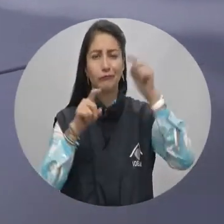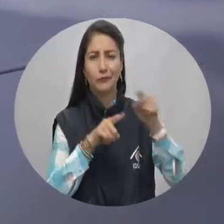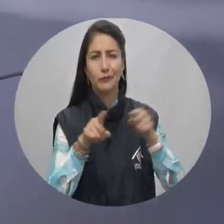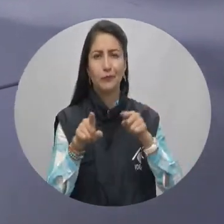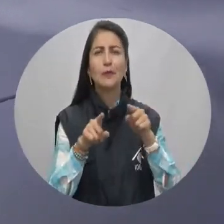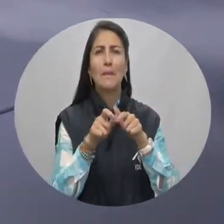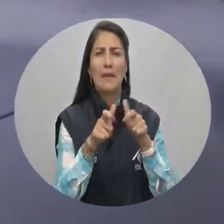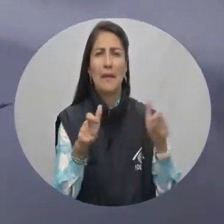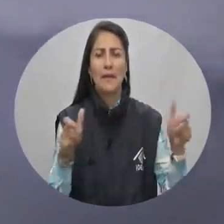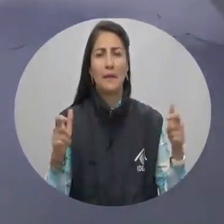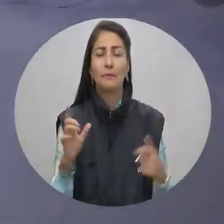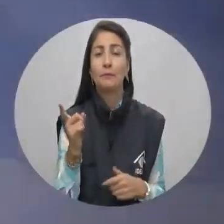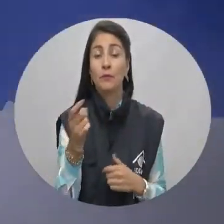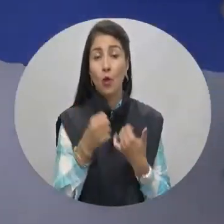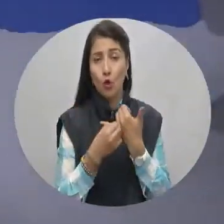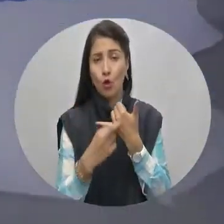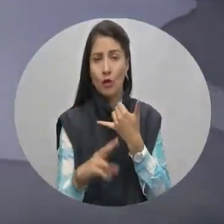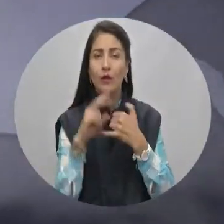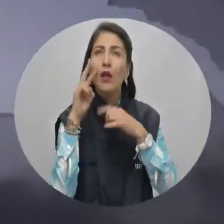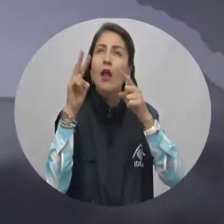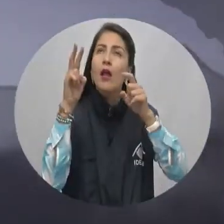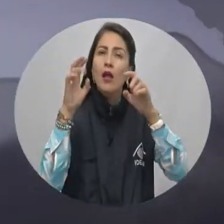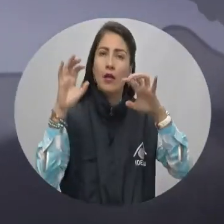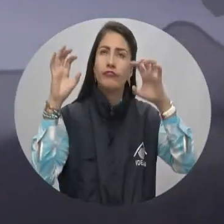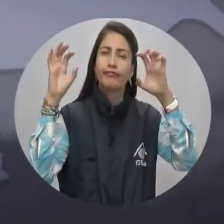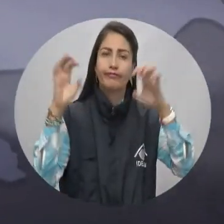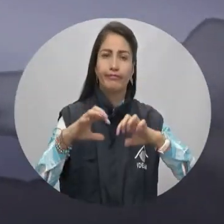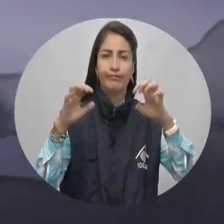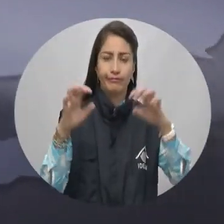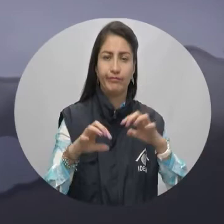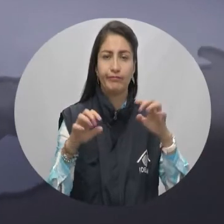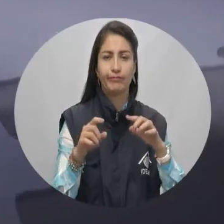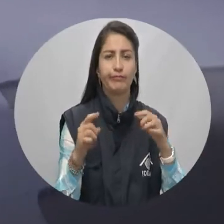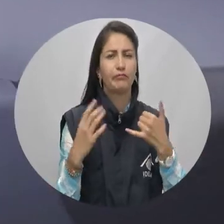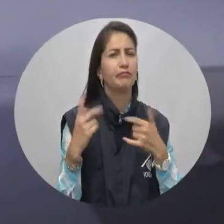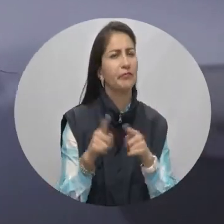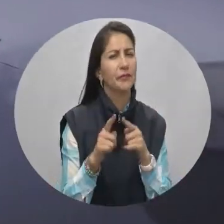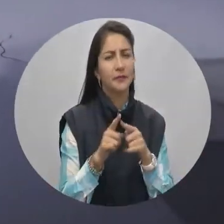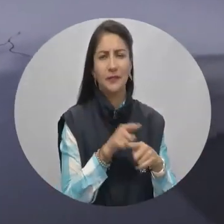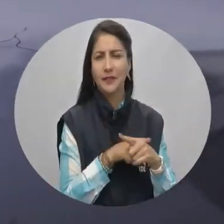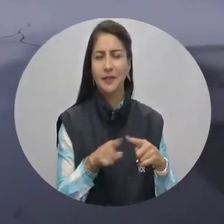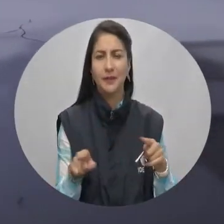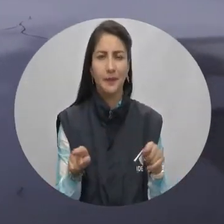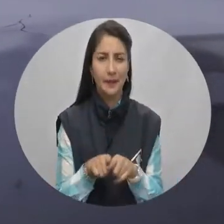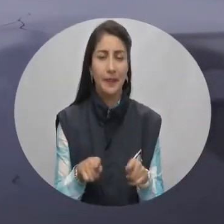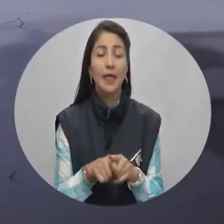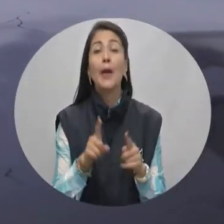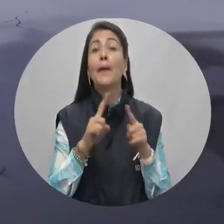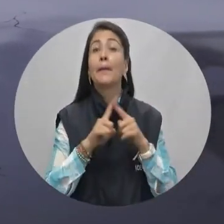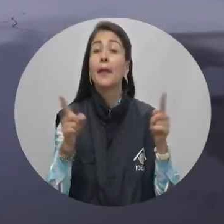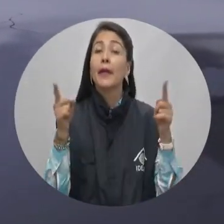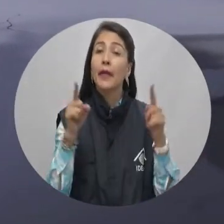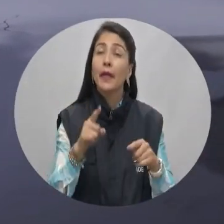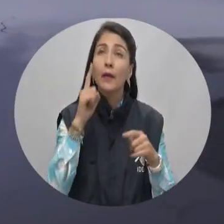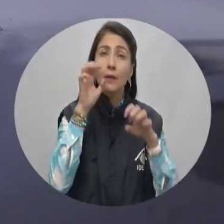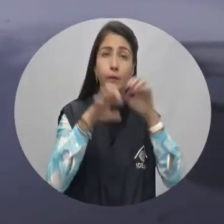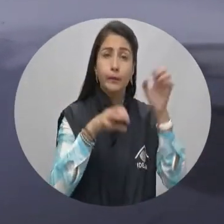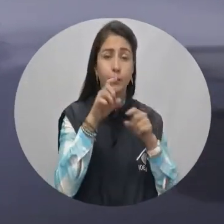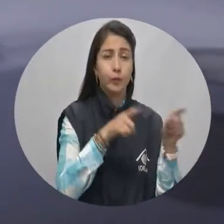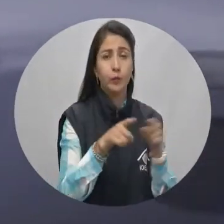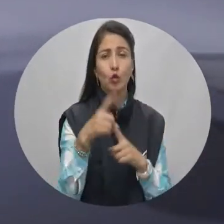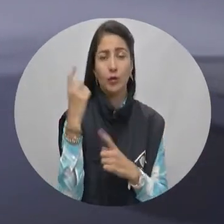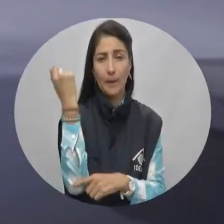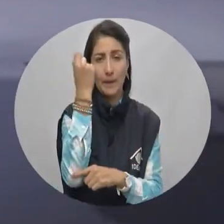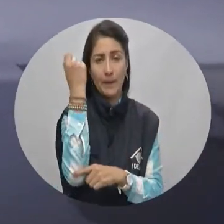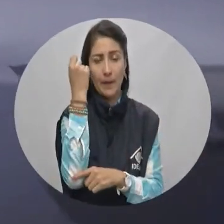Boyacá, Santander y Antioquia. Lloviznas también en el eje cafetero. Los llanos colombianos reciben una noche encapotada y pasada por